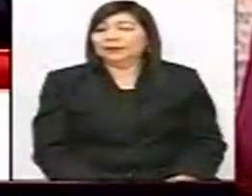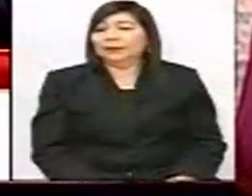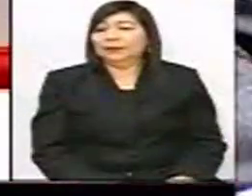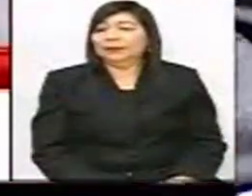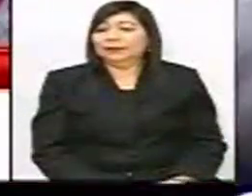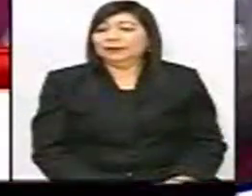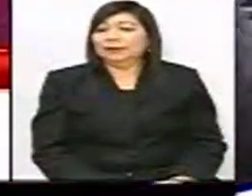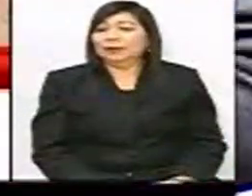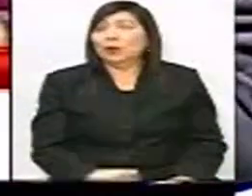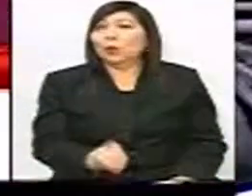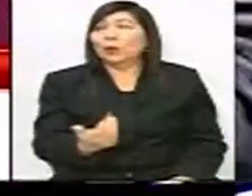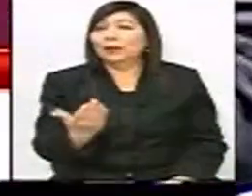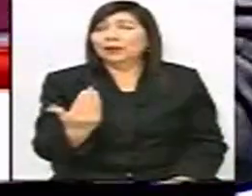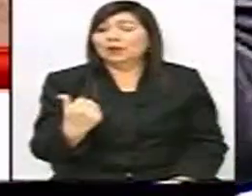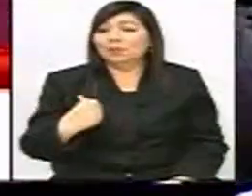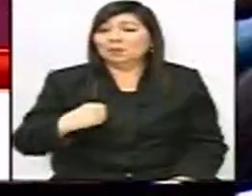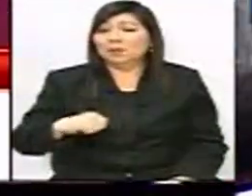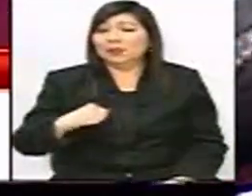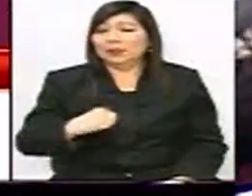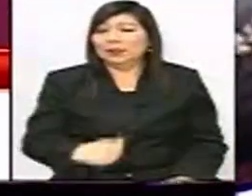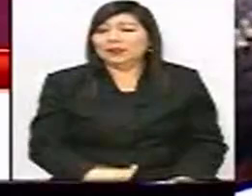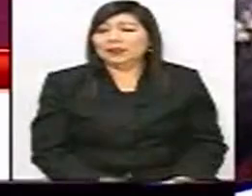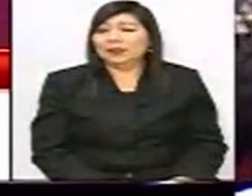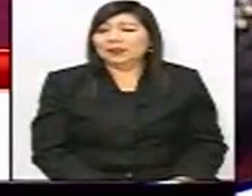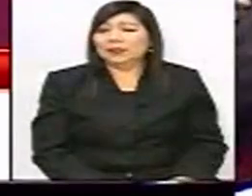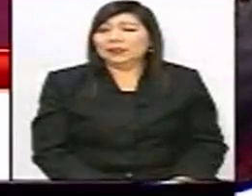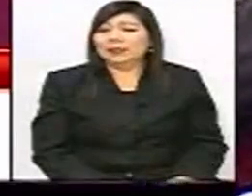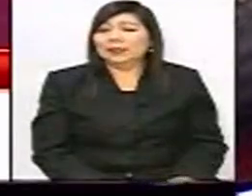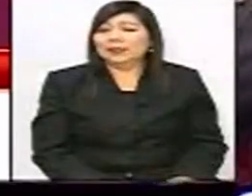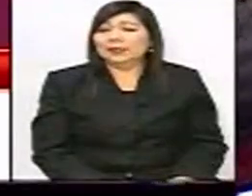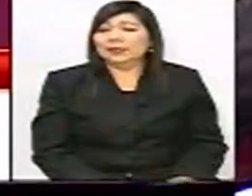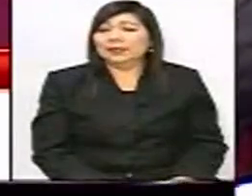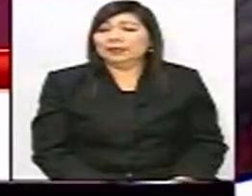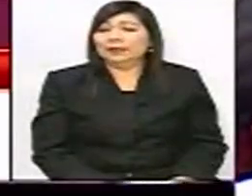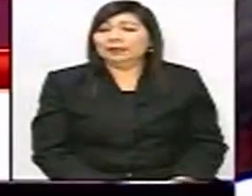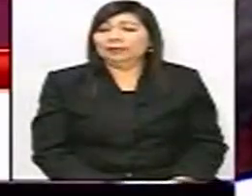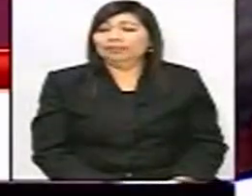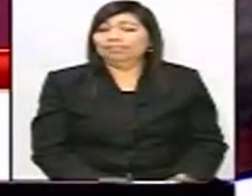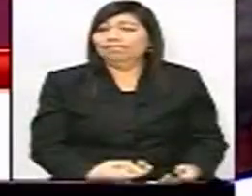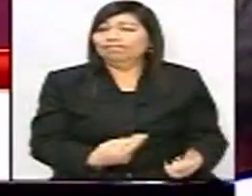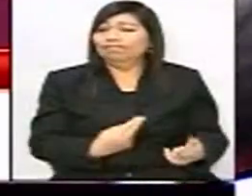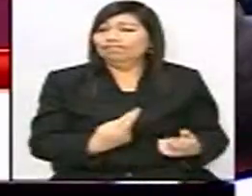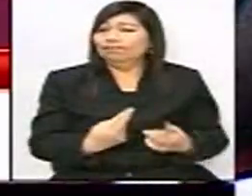bien lo han dicho, ¿cuánto recibe la municipalidad, no? Pero regularmente